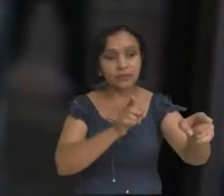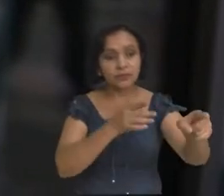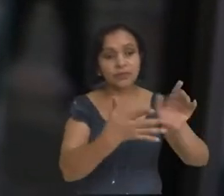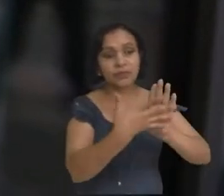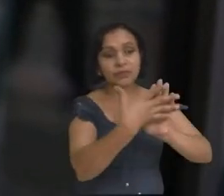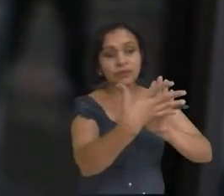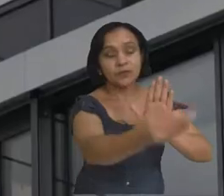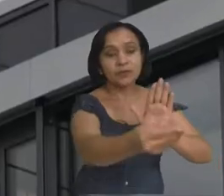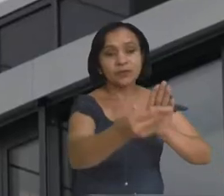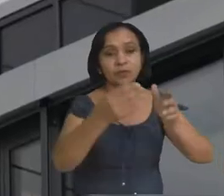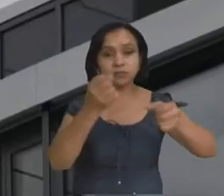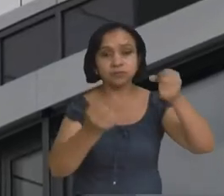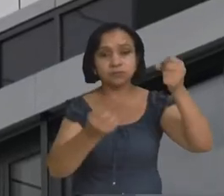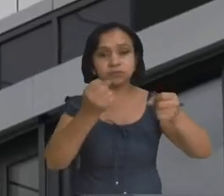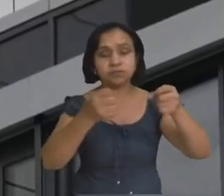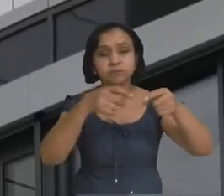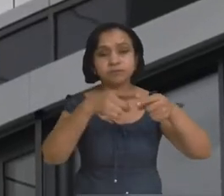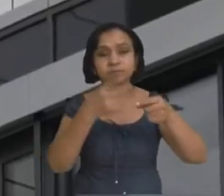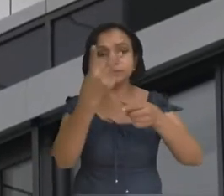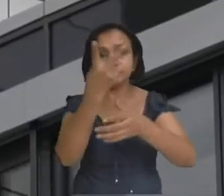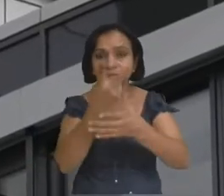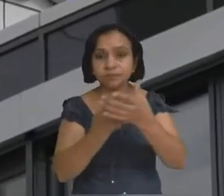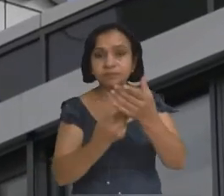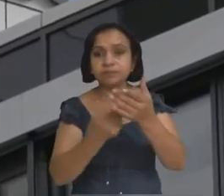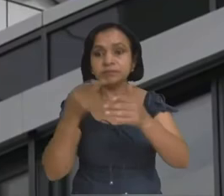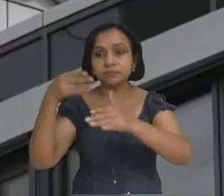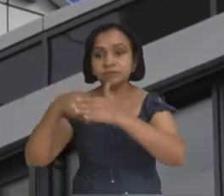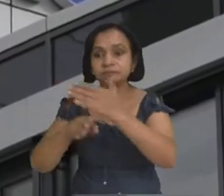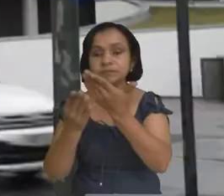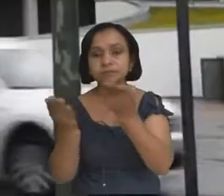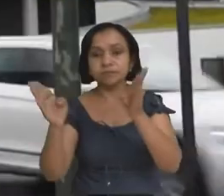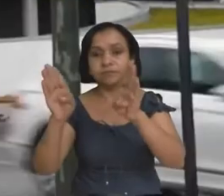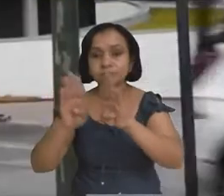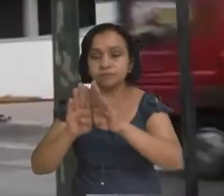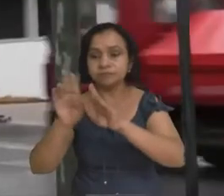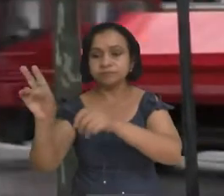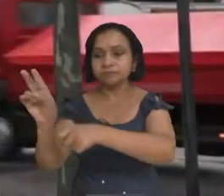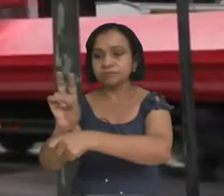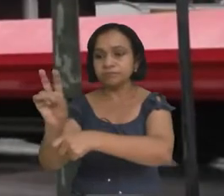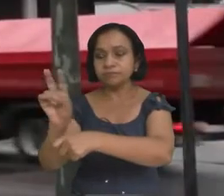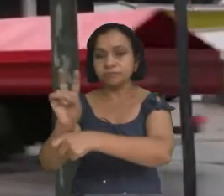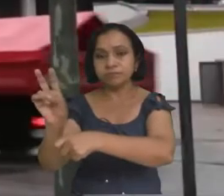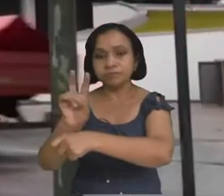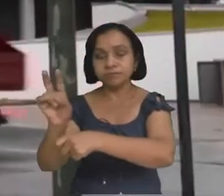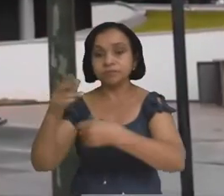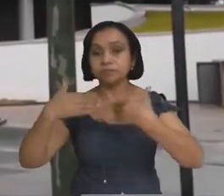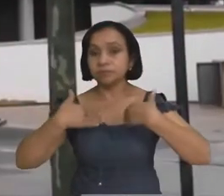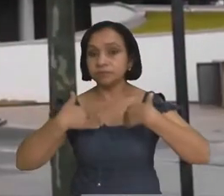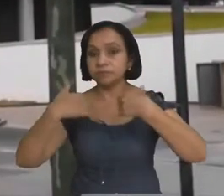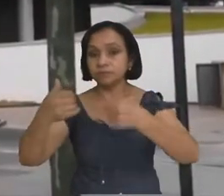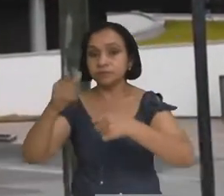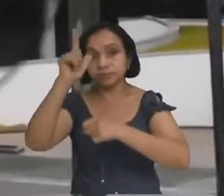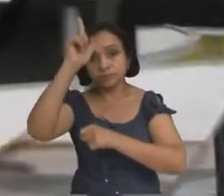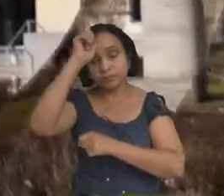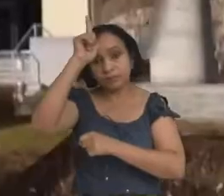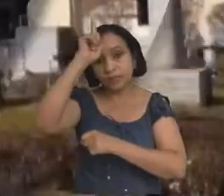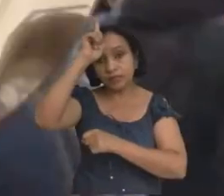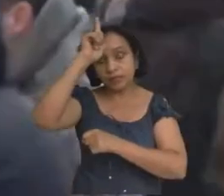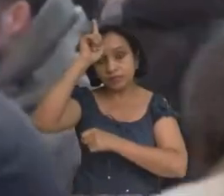sector del automóvil. Ambos pacientes se encuentran estables y están siendo vigilados por el sistema de salud alemán.